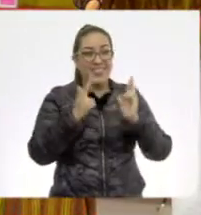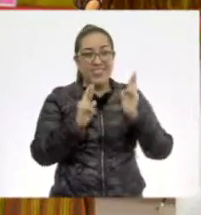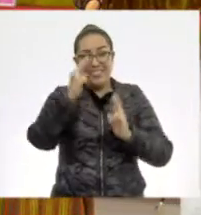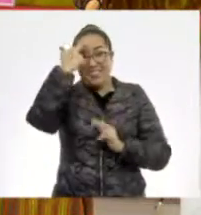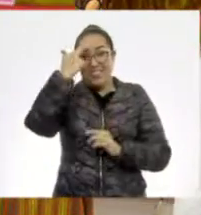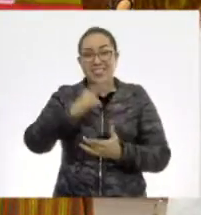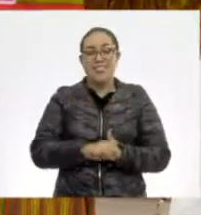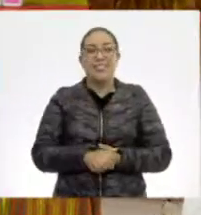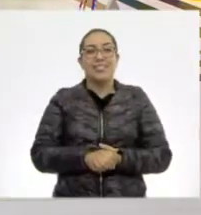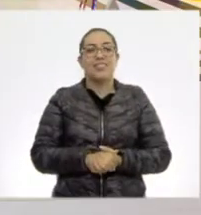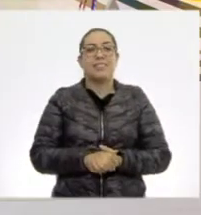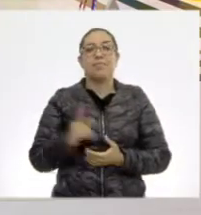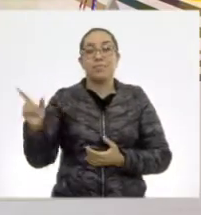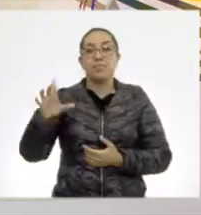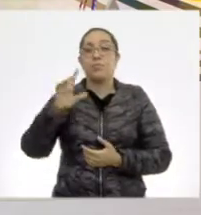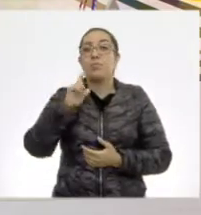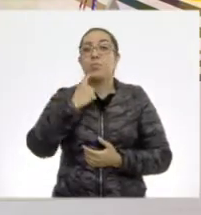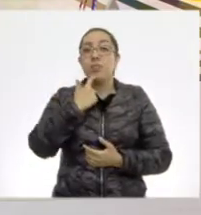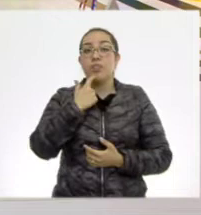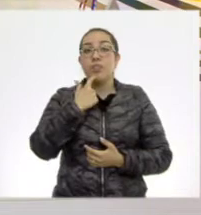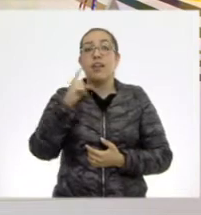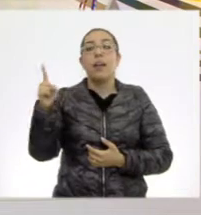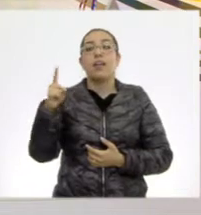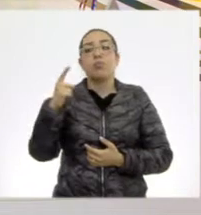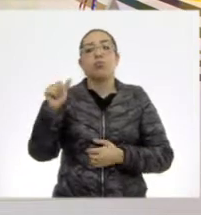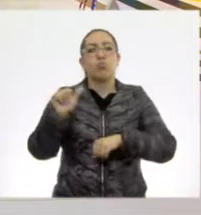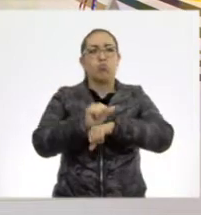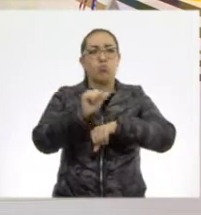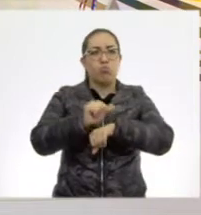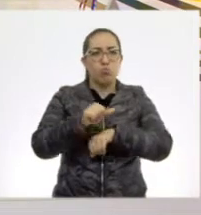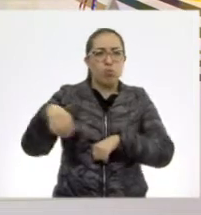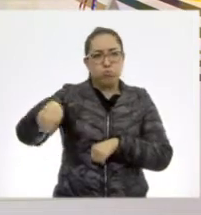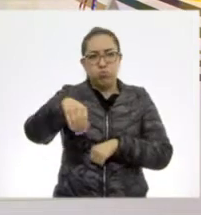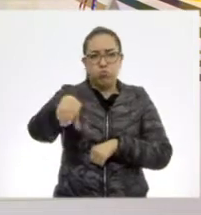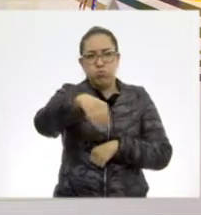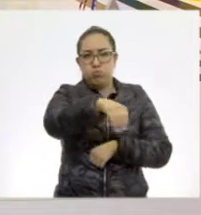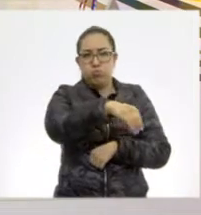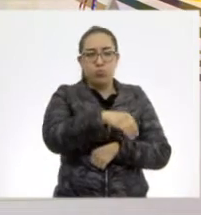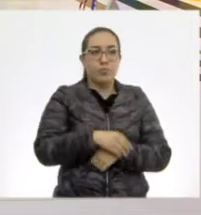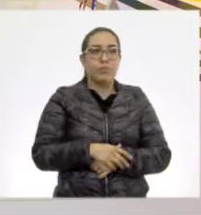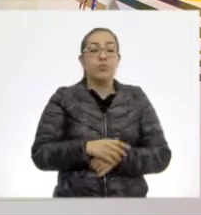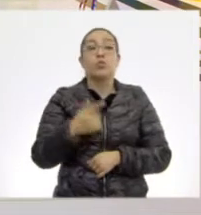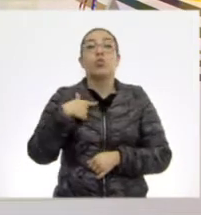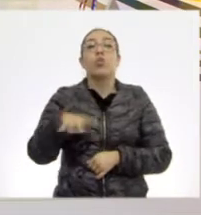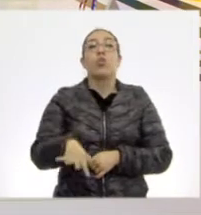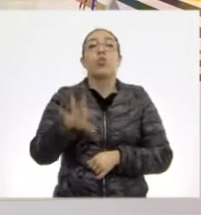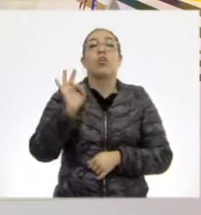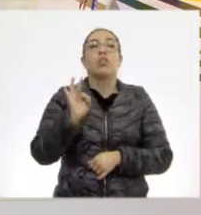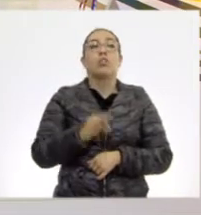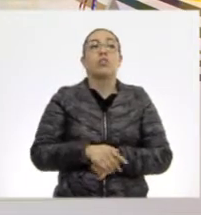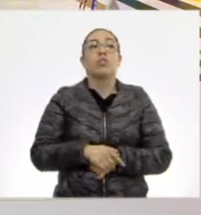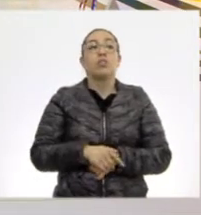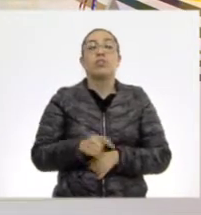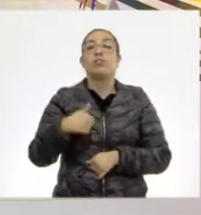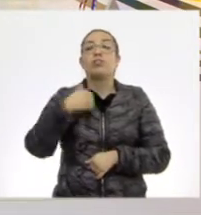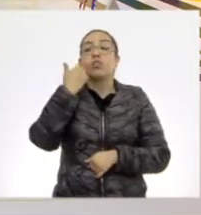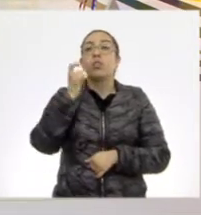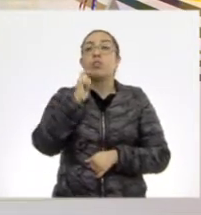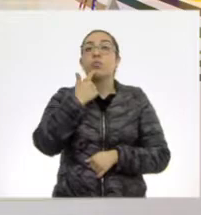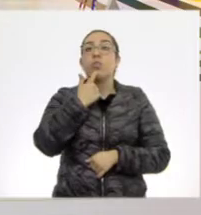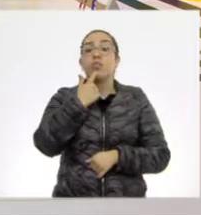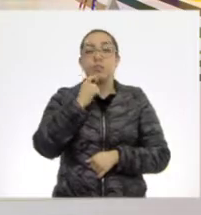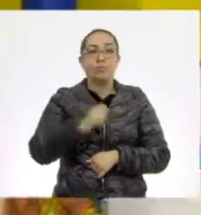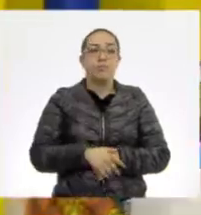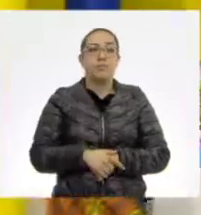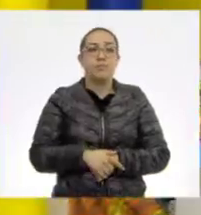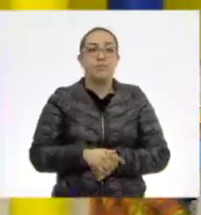traje una muñeca y un carrito. Ah, muy bien, ¿cuál quieres escoger? Yo quiero jugar con la muñeca esta vez. Ah, muy bien,